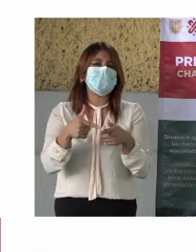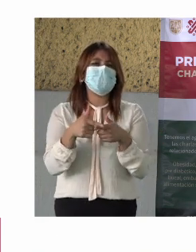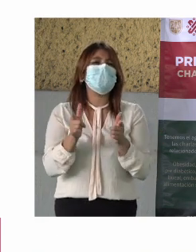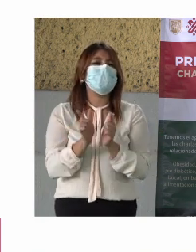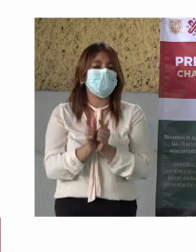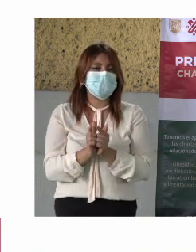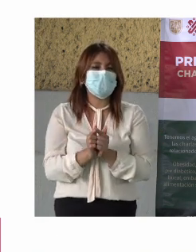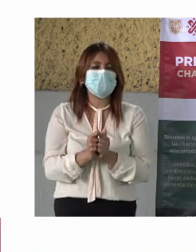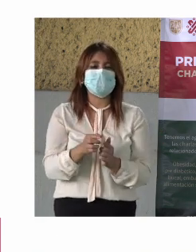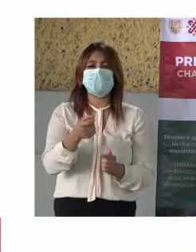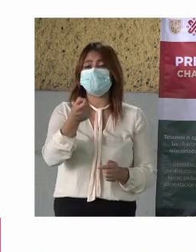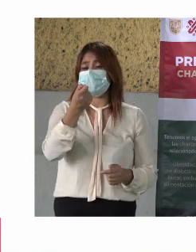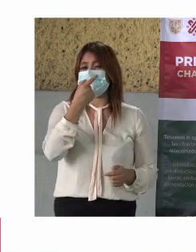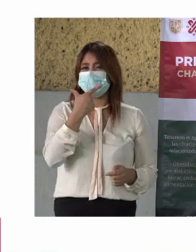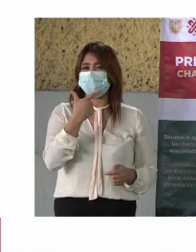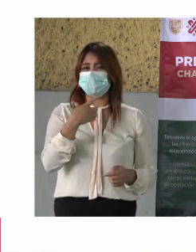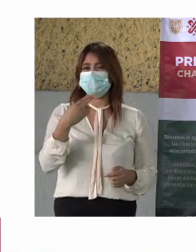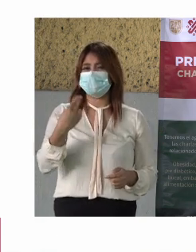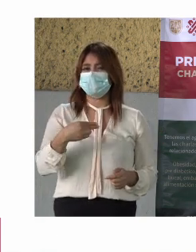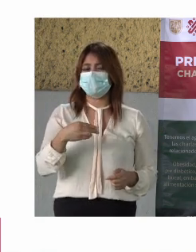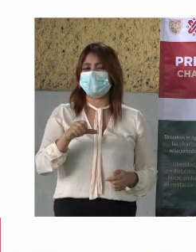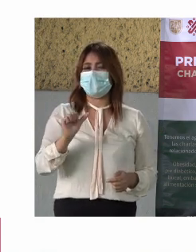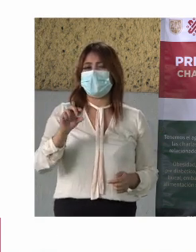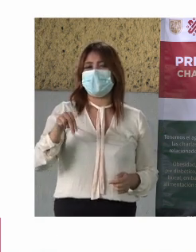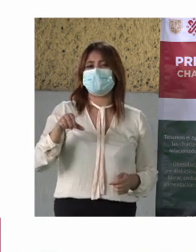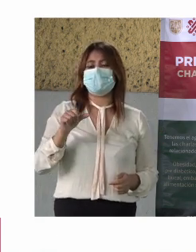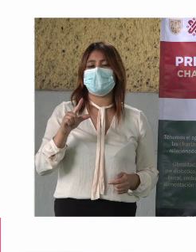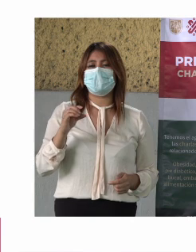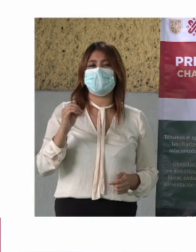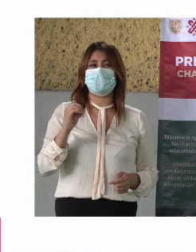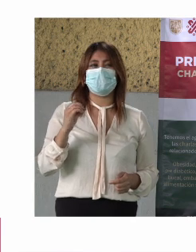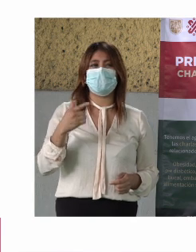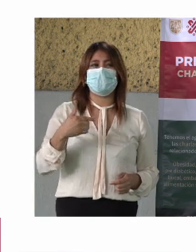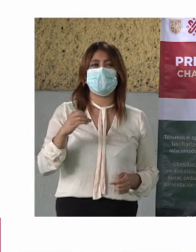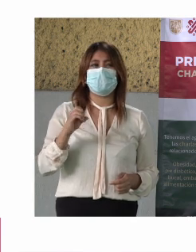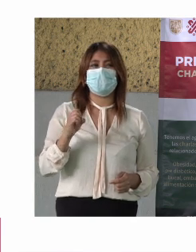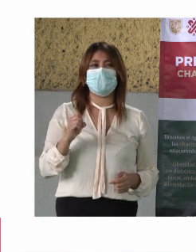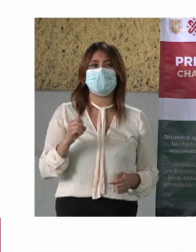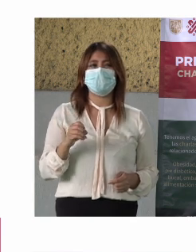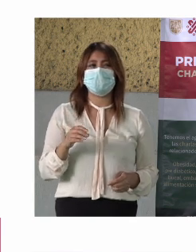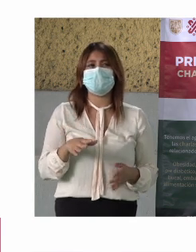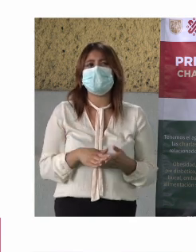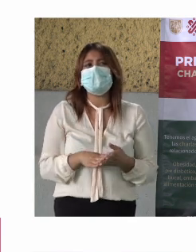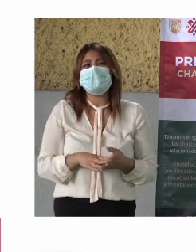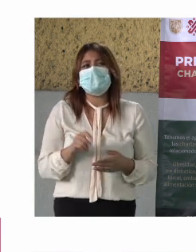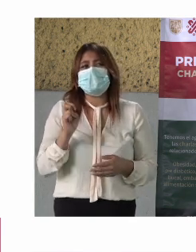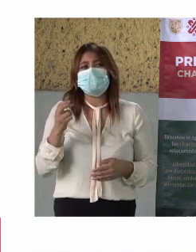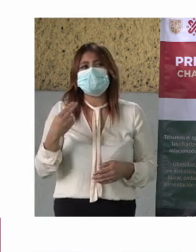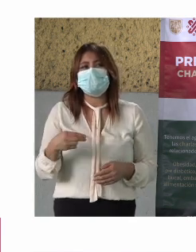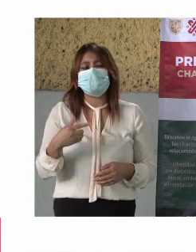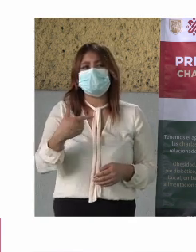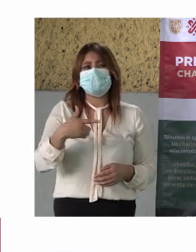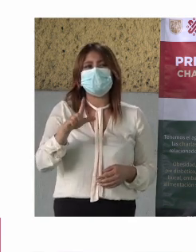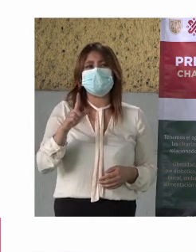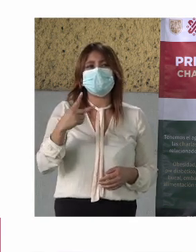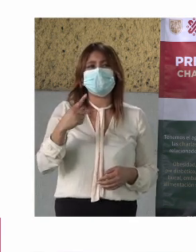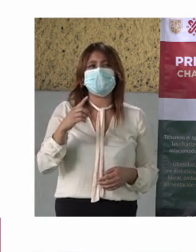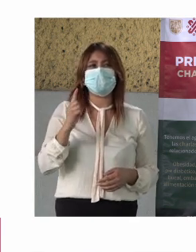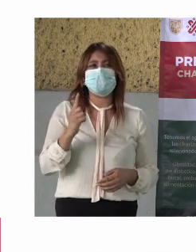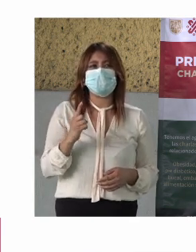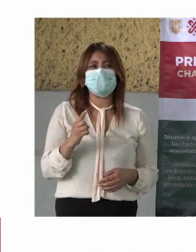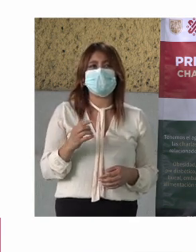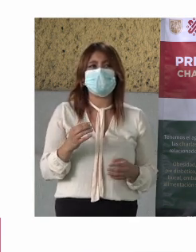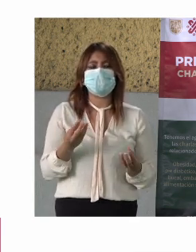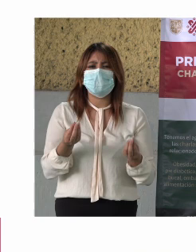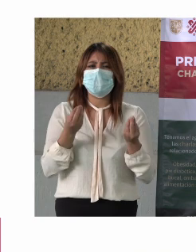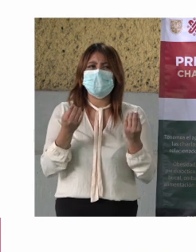justamente los análogos de GLP-1. ¿Qué quiere decir este tipo de medicamentos? Pues bueno, son moléculas muy parecidas a esta